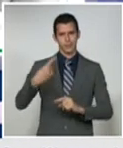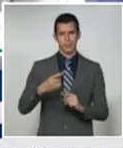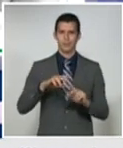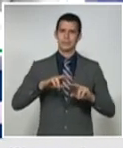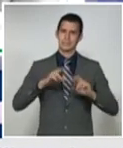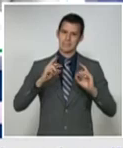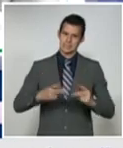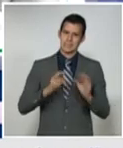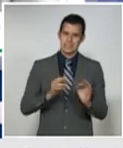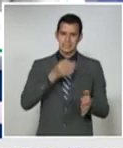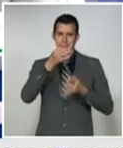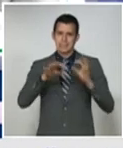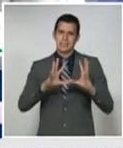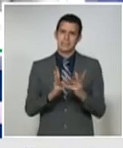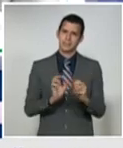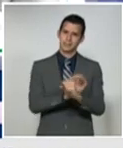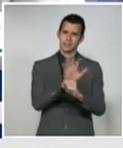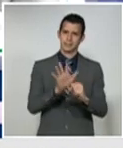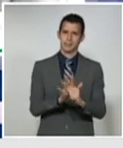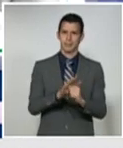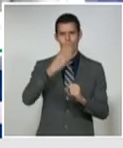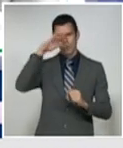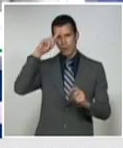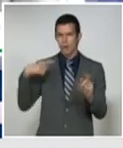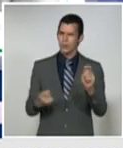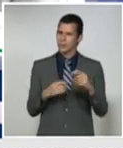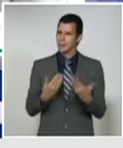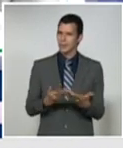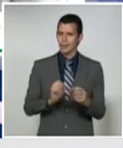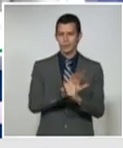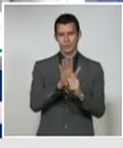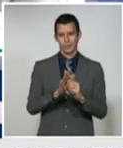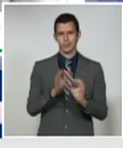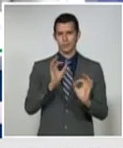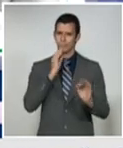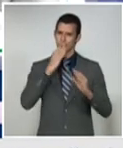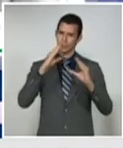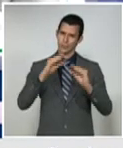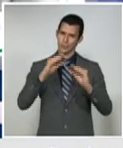de prensa para seguirle contando lo que hace Cuba por la salud de su población. Muy buenos días.